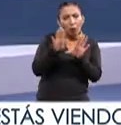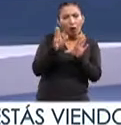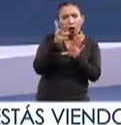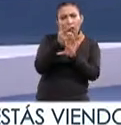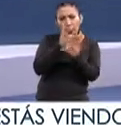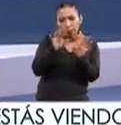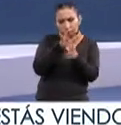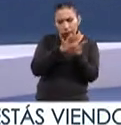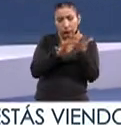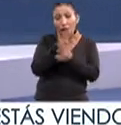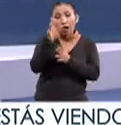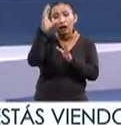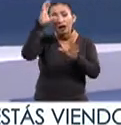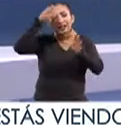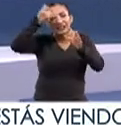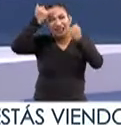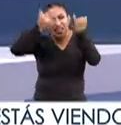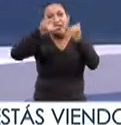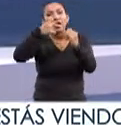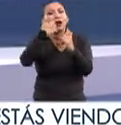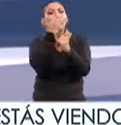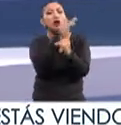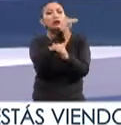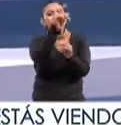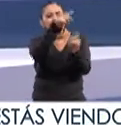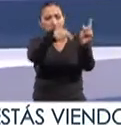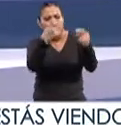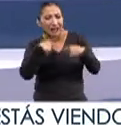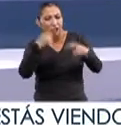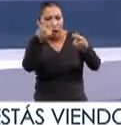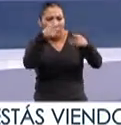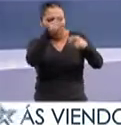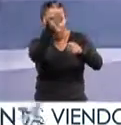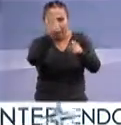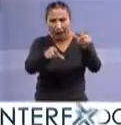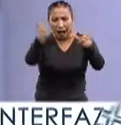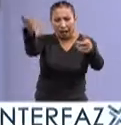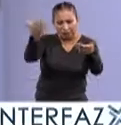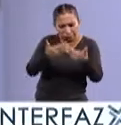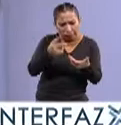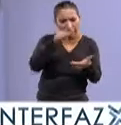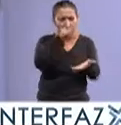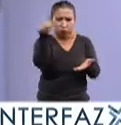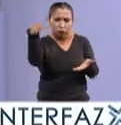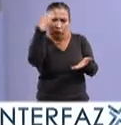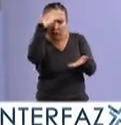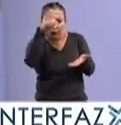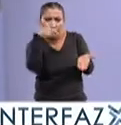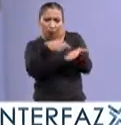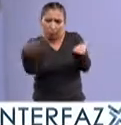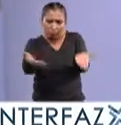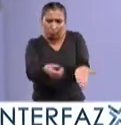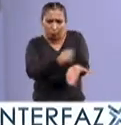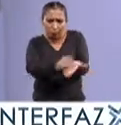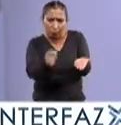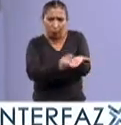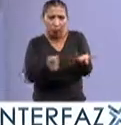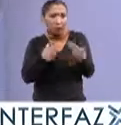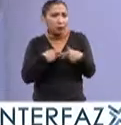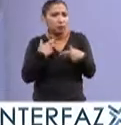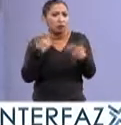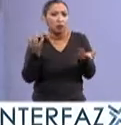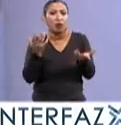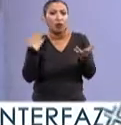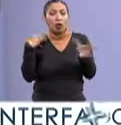limitado. Pero el concepto, buscando autores y eso era honrar y dar espacio a artistas con